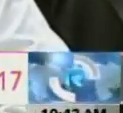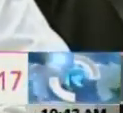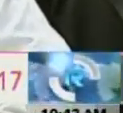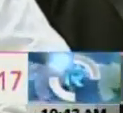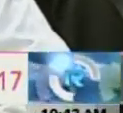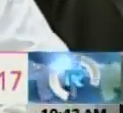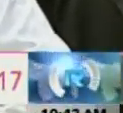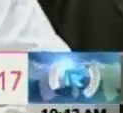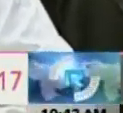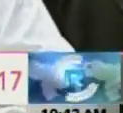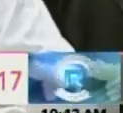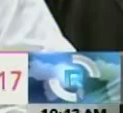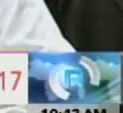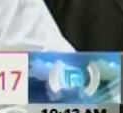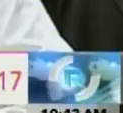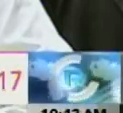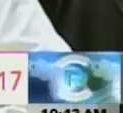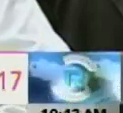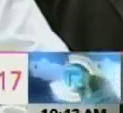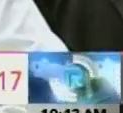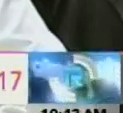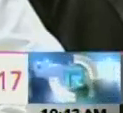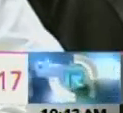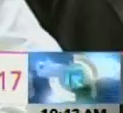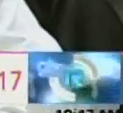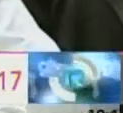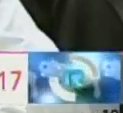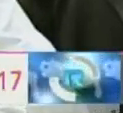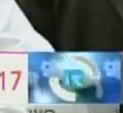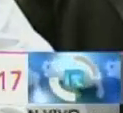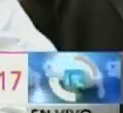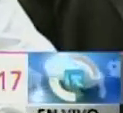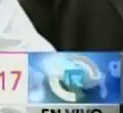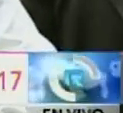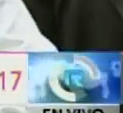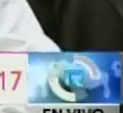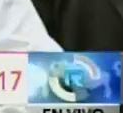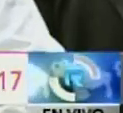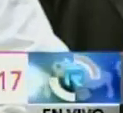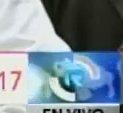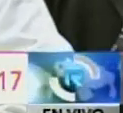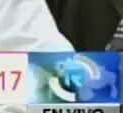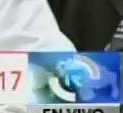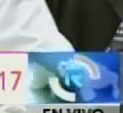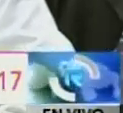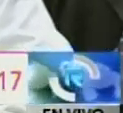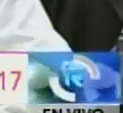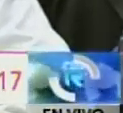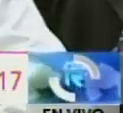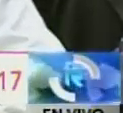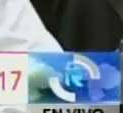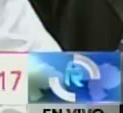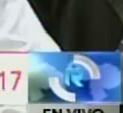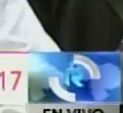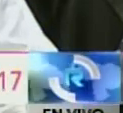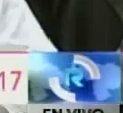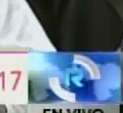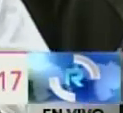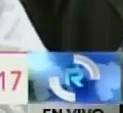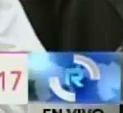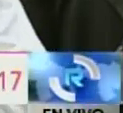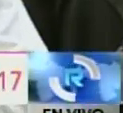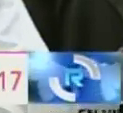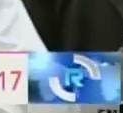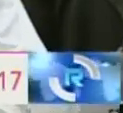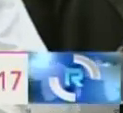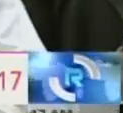espiritualidad y con el significado que tiene la Semana Mayor para el pueblo de Venezuela. Y una vez más triunfó la